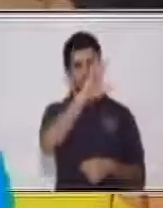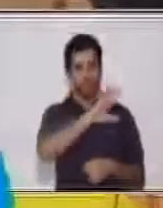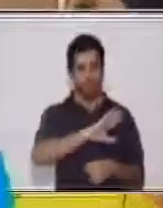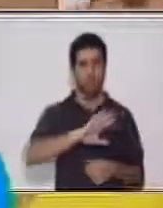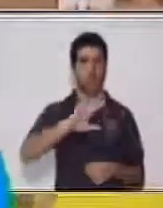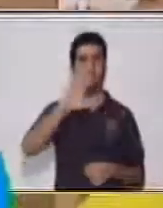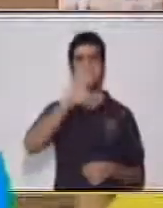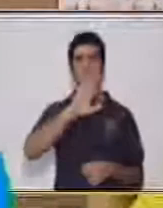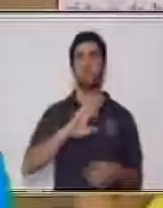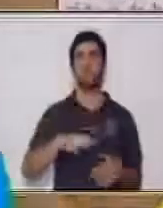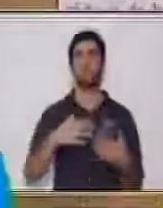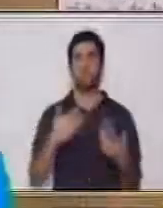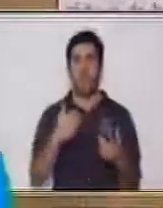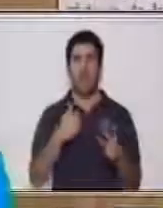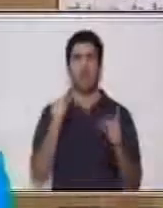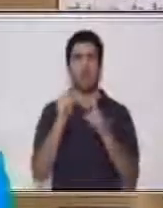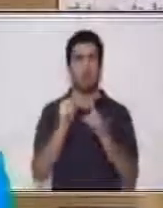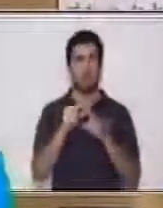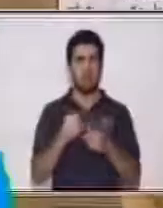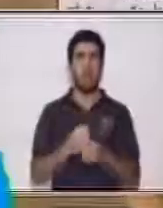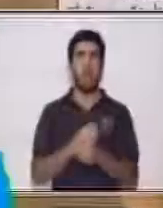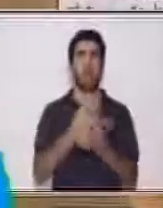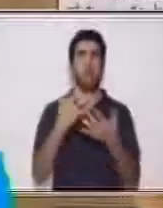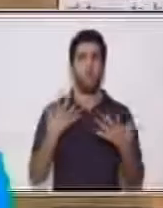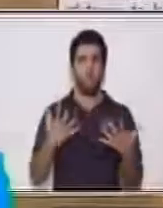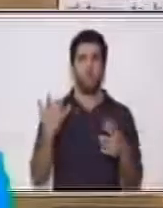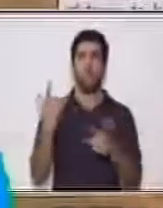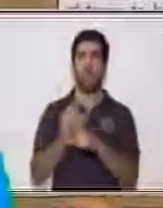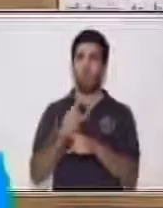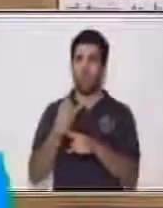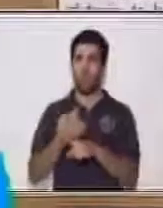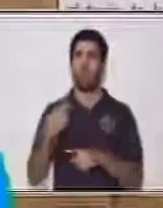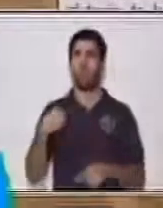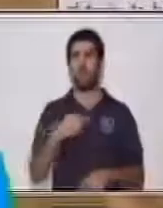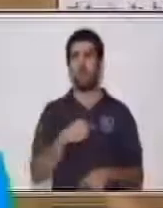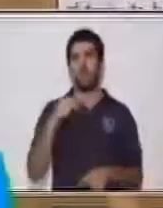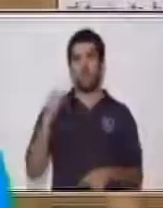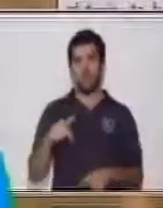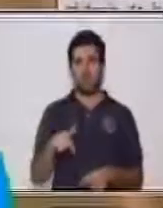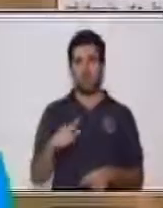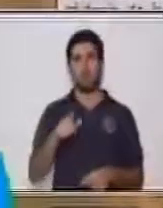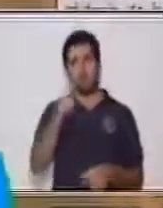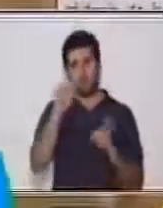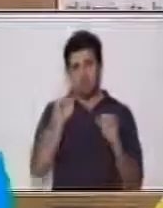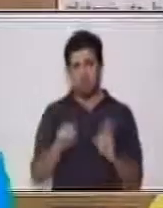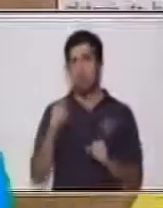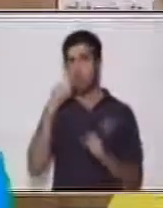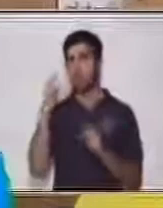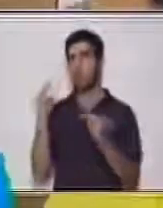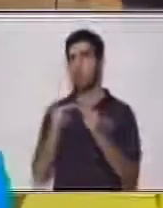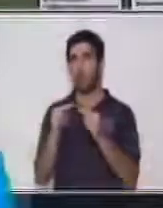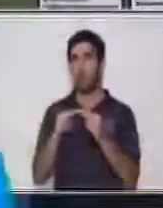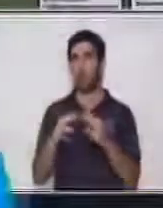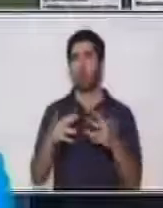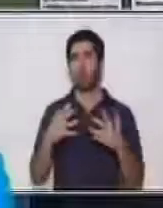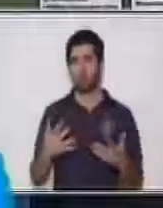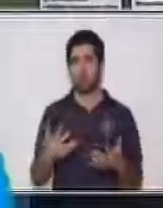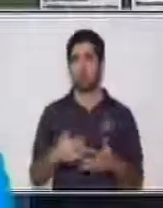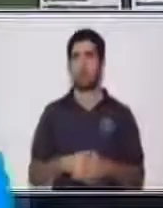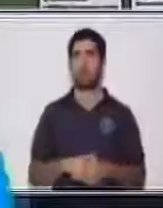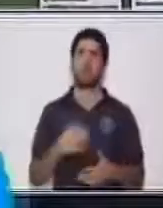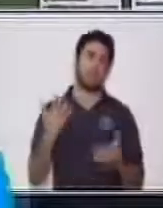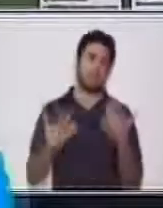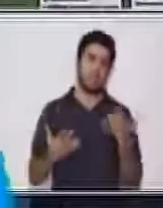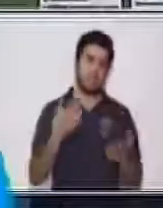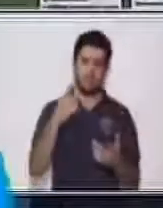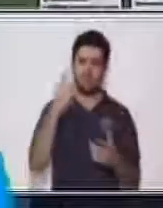nuestro mapa de Guatemala hay muchas palabras que se utilizan en nuestro país, las cuales tú puedes conocer. Ya has escuchado que